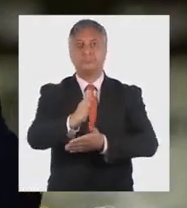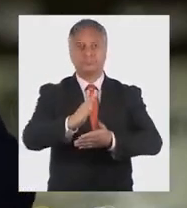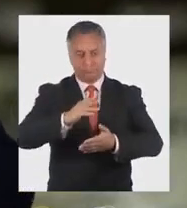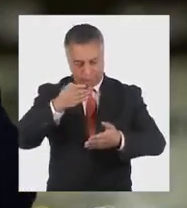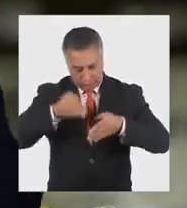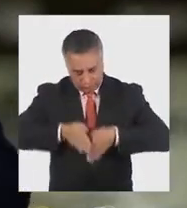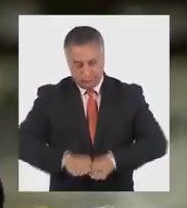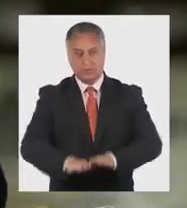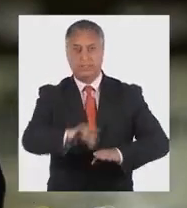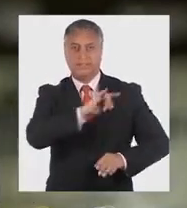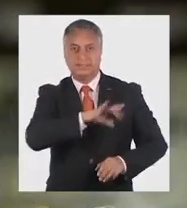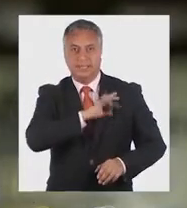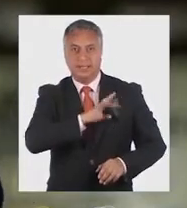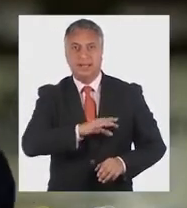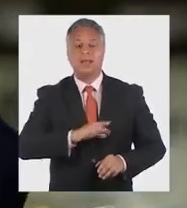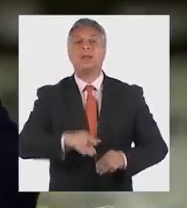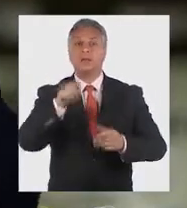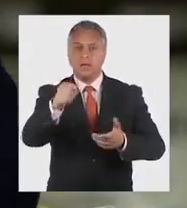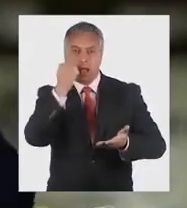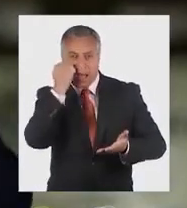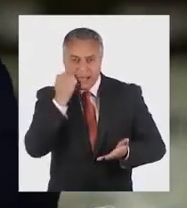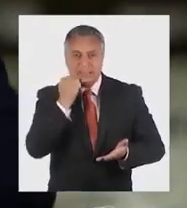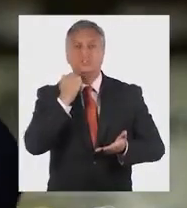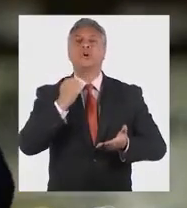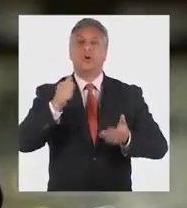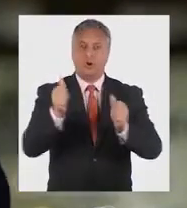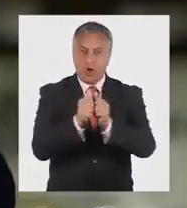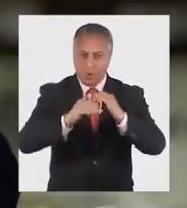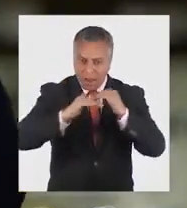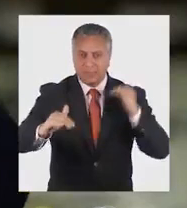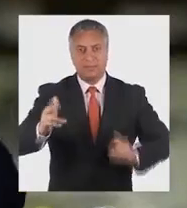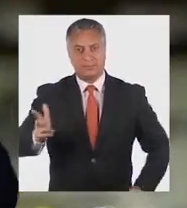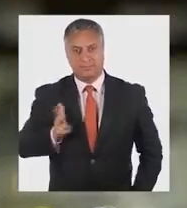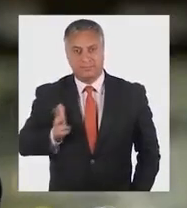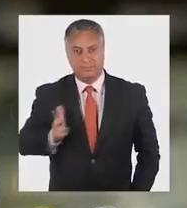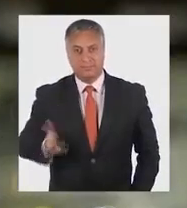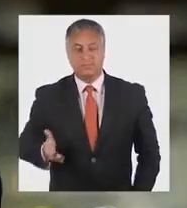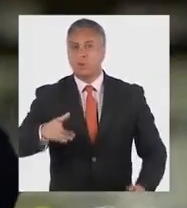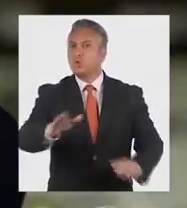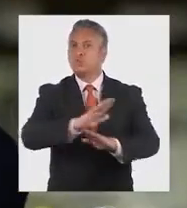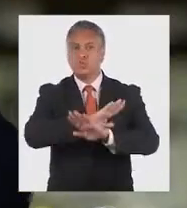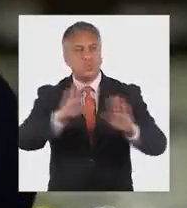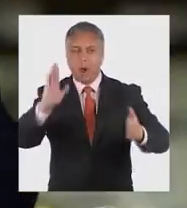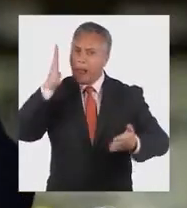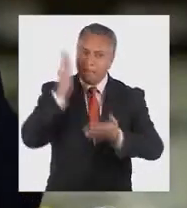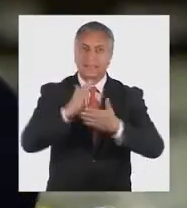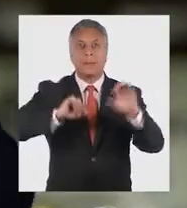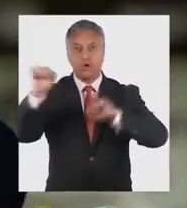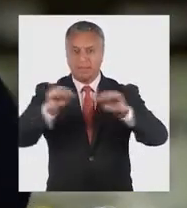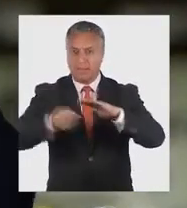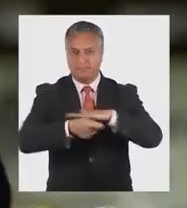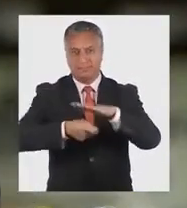nueva refundación de Chile y esta vez será con cariño, con igualdad y con decencia. Nunca más